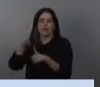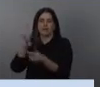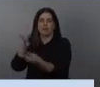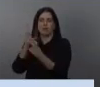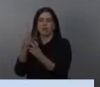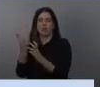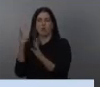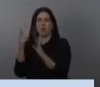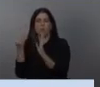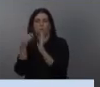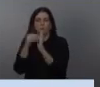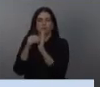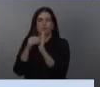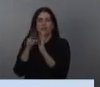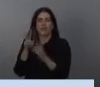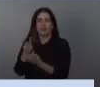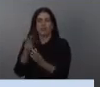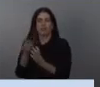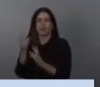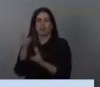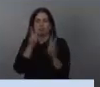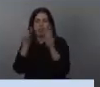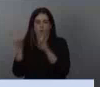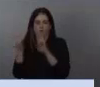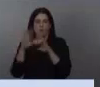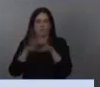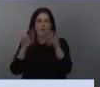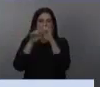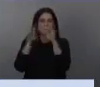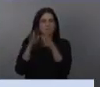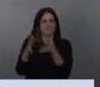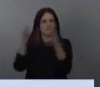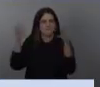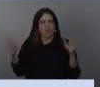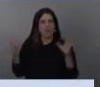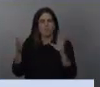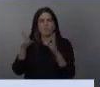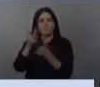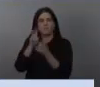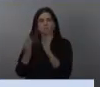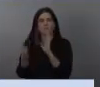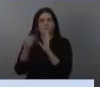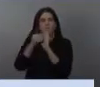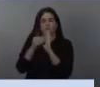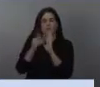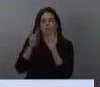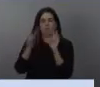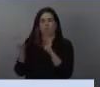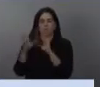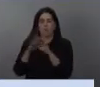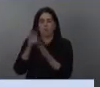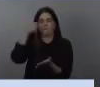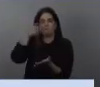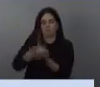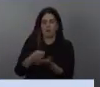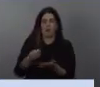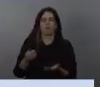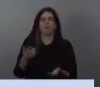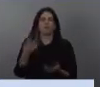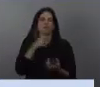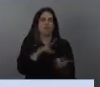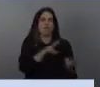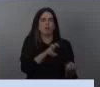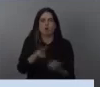han aprobado de las grandes entidades financieras a las grandes energéticas y también a las grandes fortunas impuestos todos ellos que no son